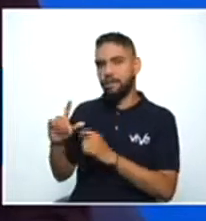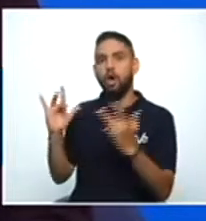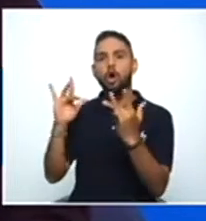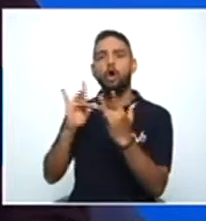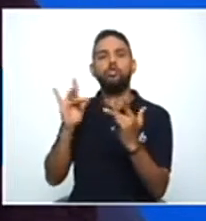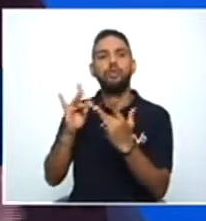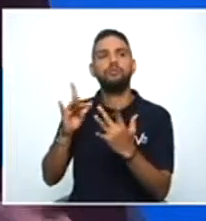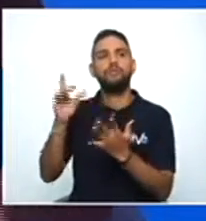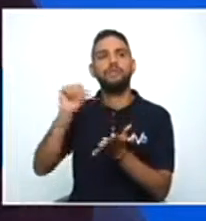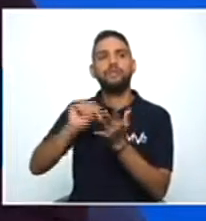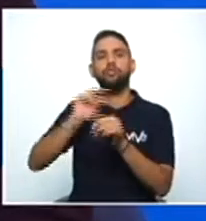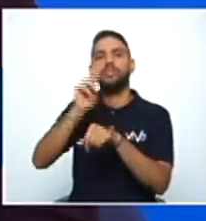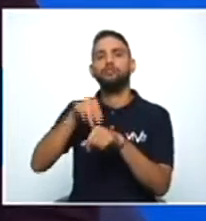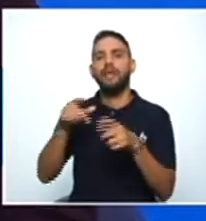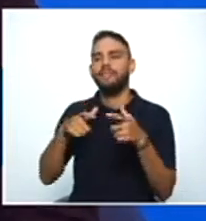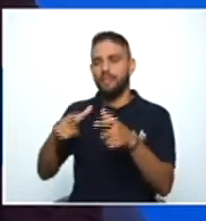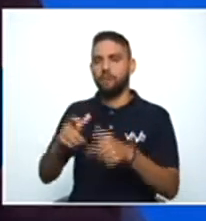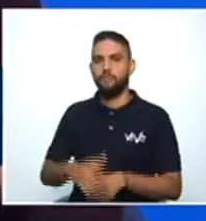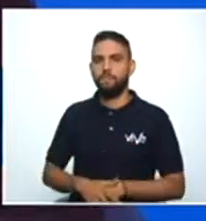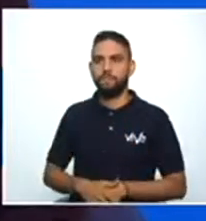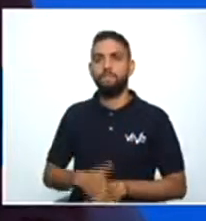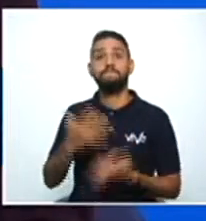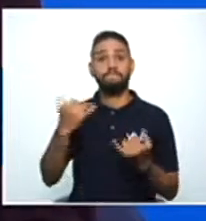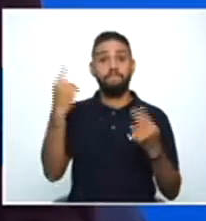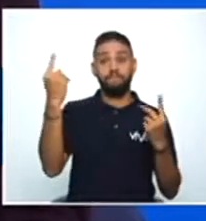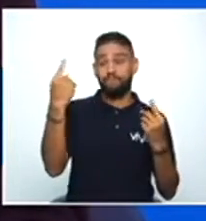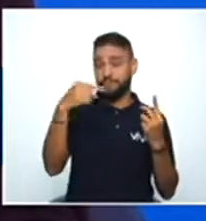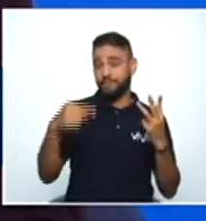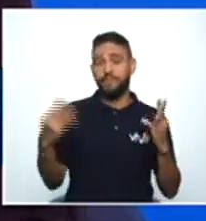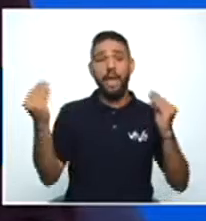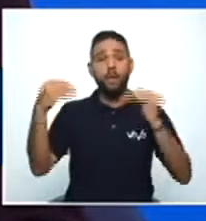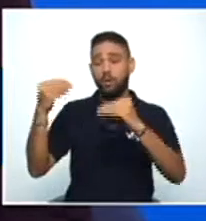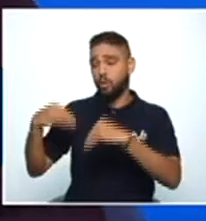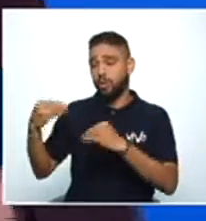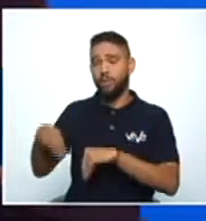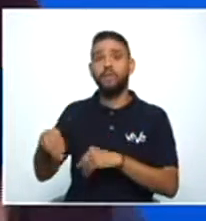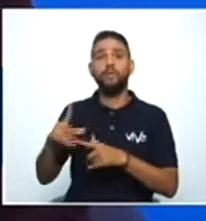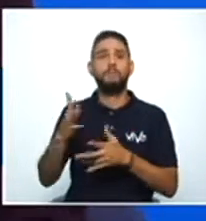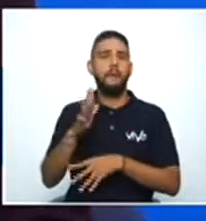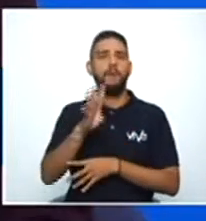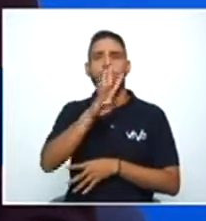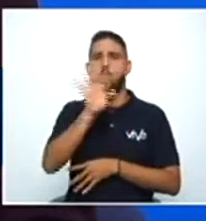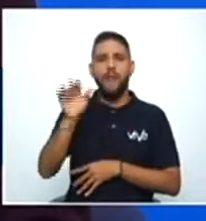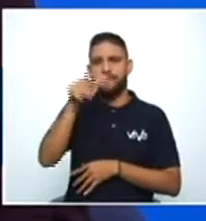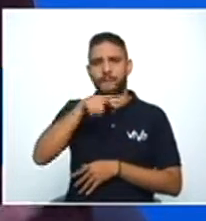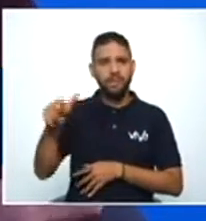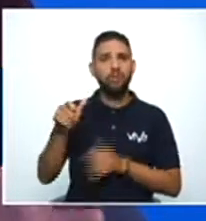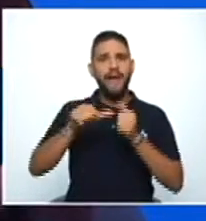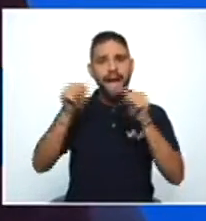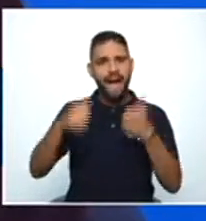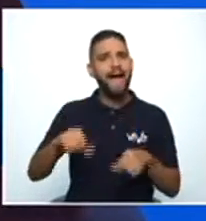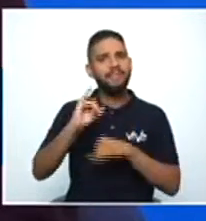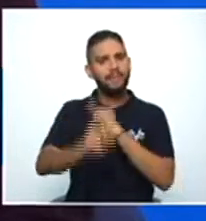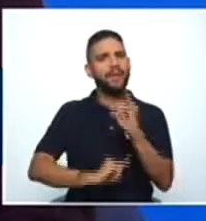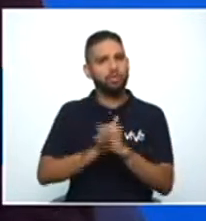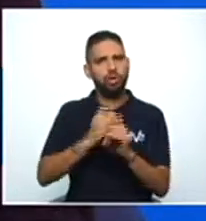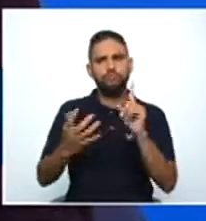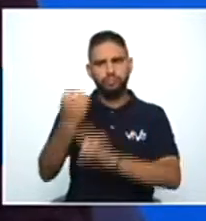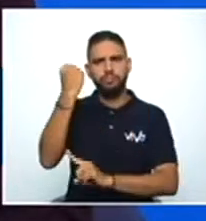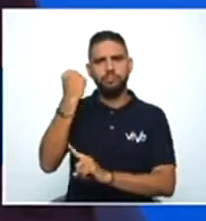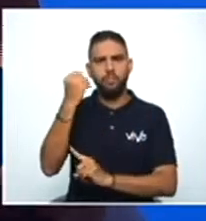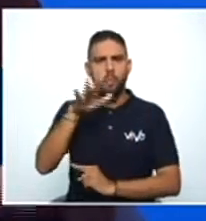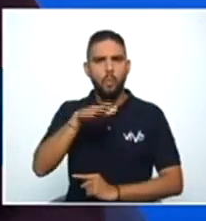institución en este contexto estamos suscribiendo toda una serie de convenios con artistas de hecho llegamos por más de 40 artistas que es precisamente logrado